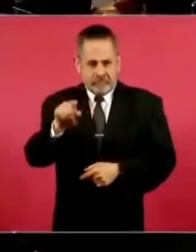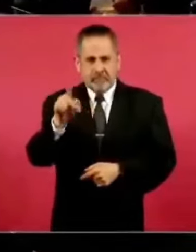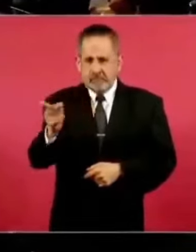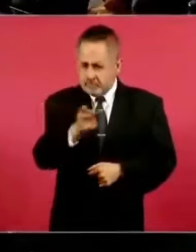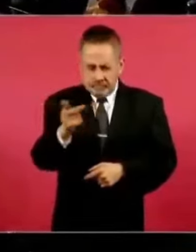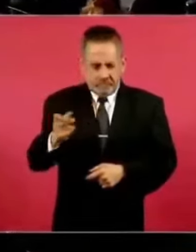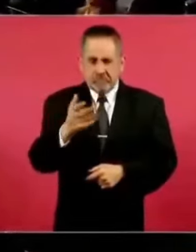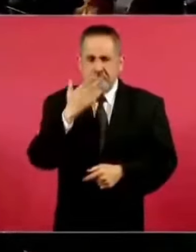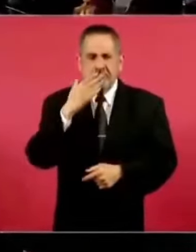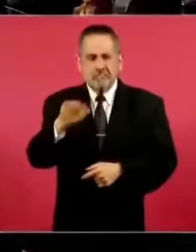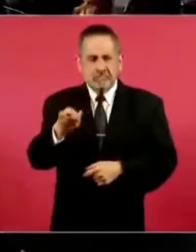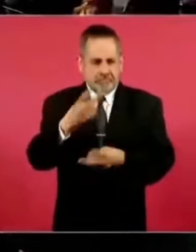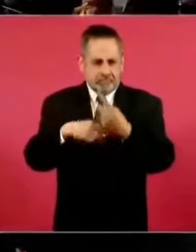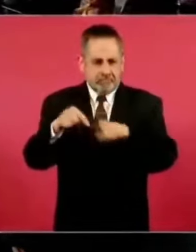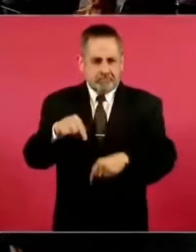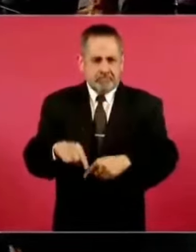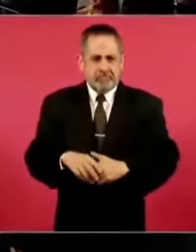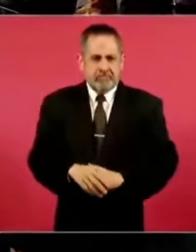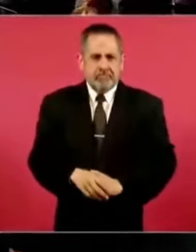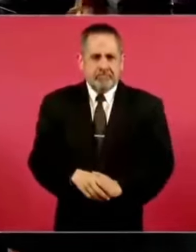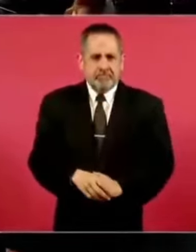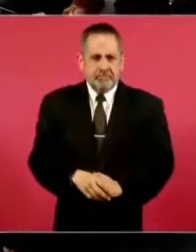están...